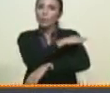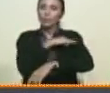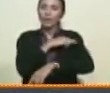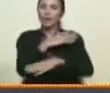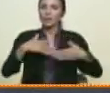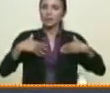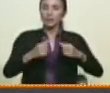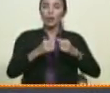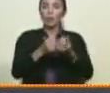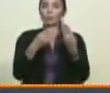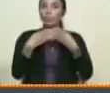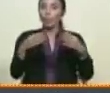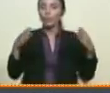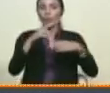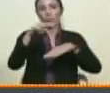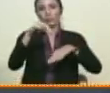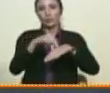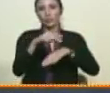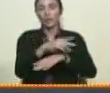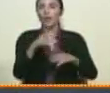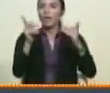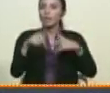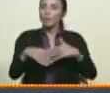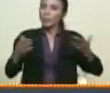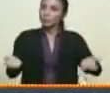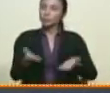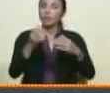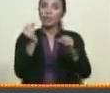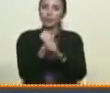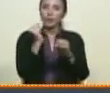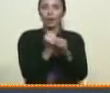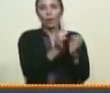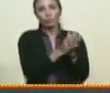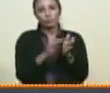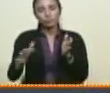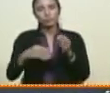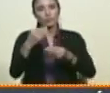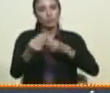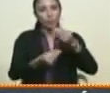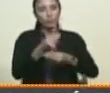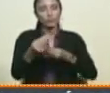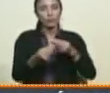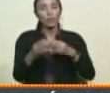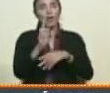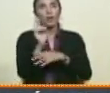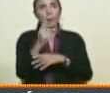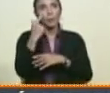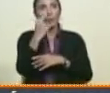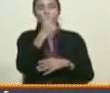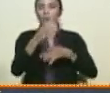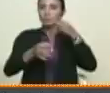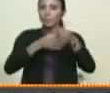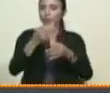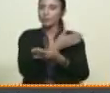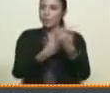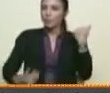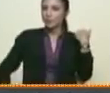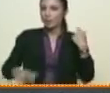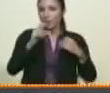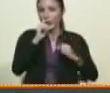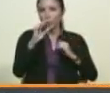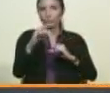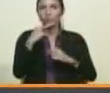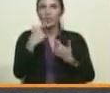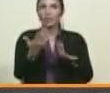público nacional y que además fortalece ese trabajo que se ha venido realizando de inmediato vamos a escuchar las palabras del presidente de la república